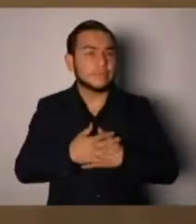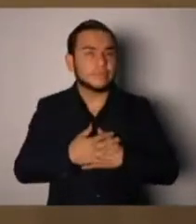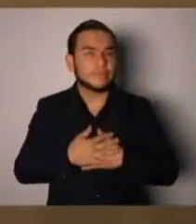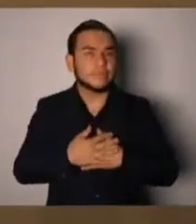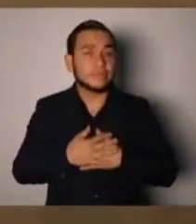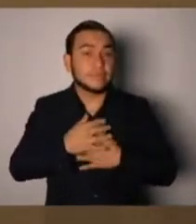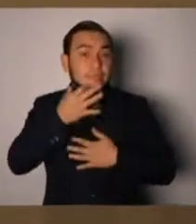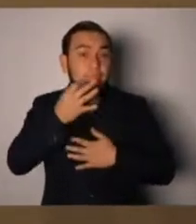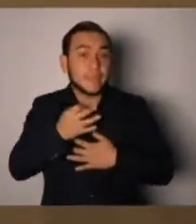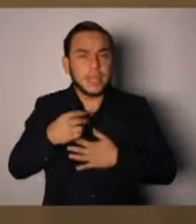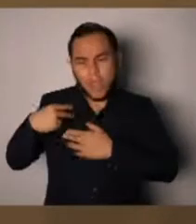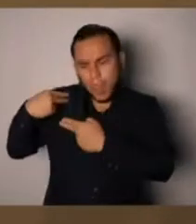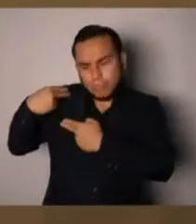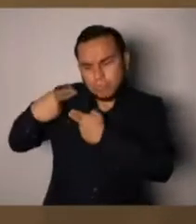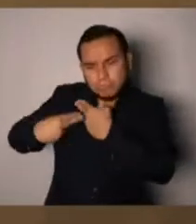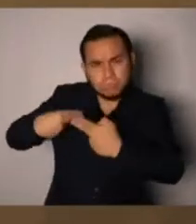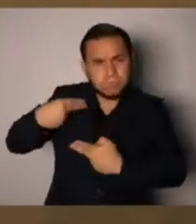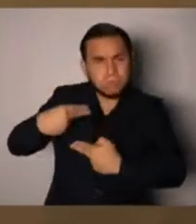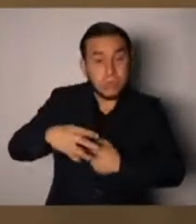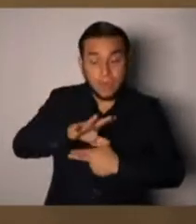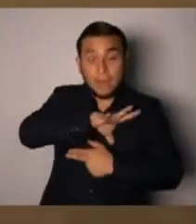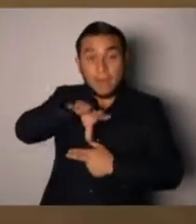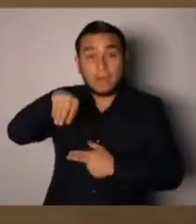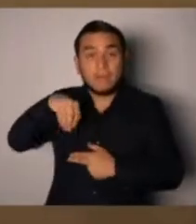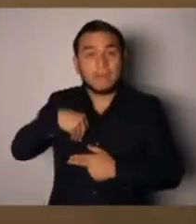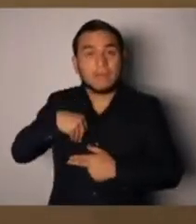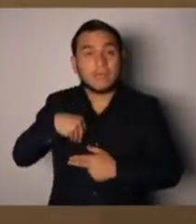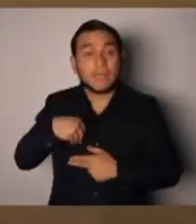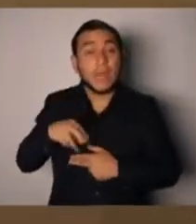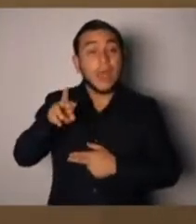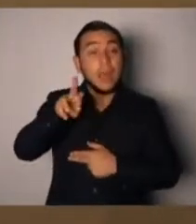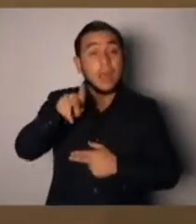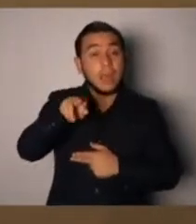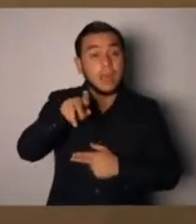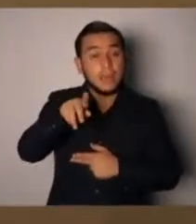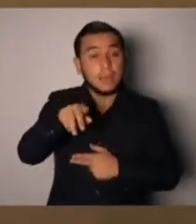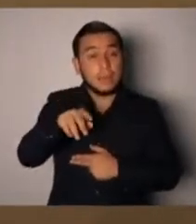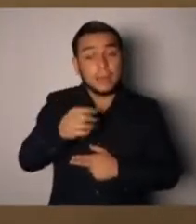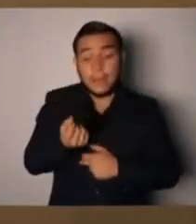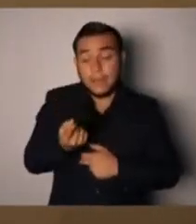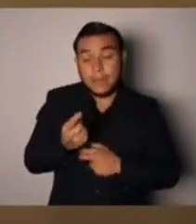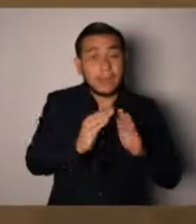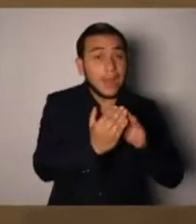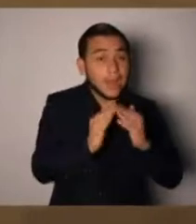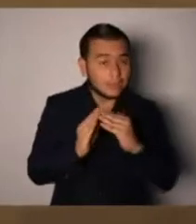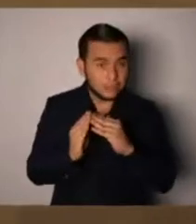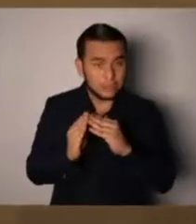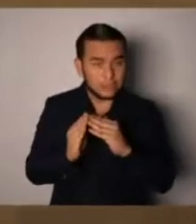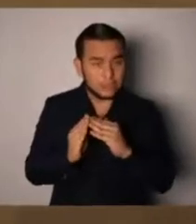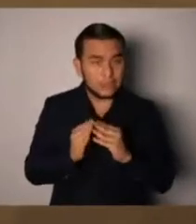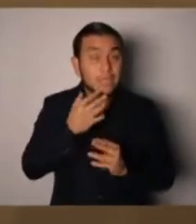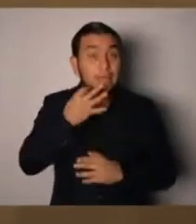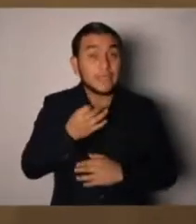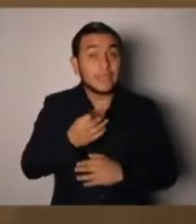sus descendientes sus familiares sus amigos sus vecinos tengan